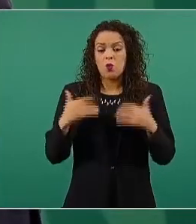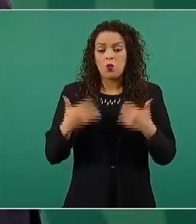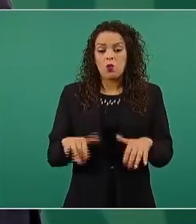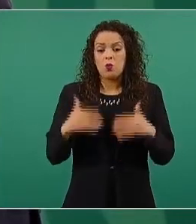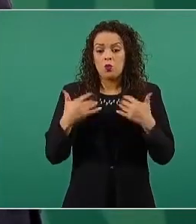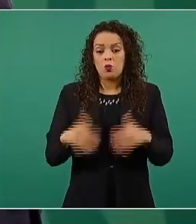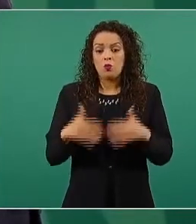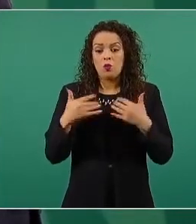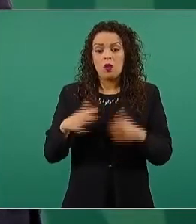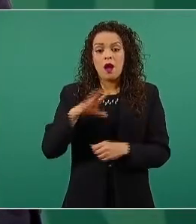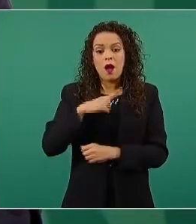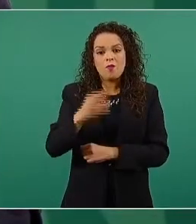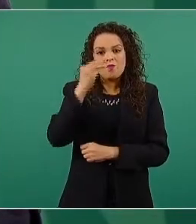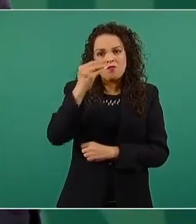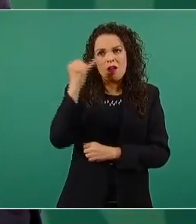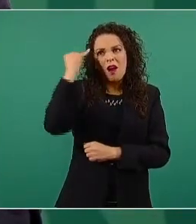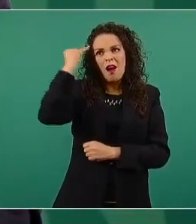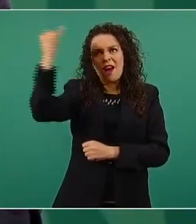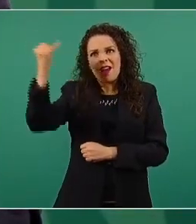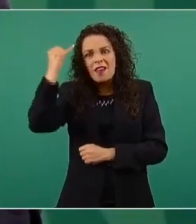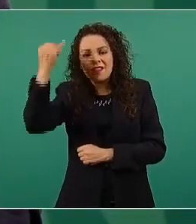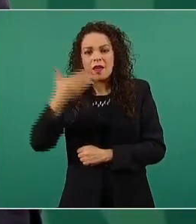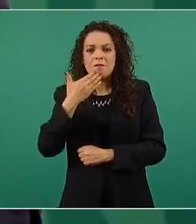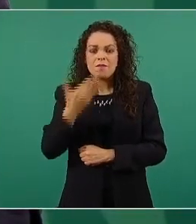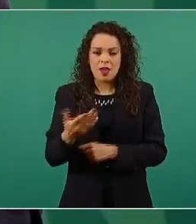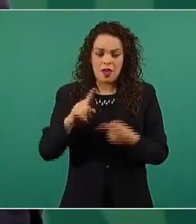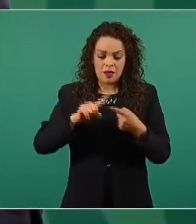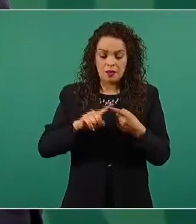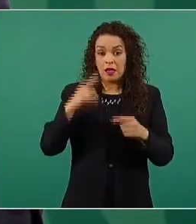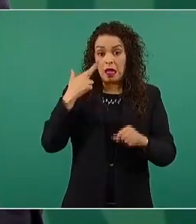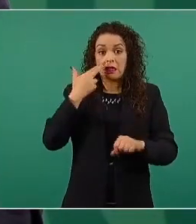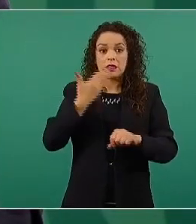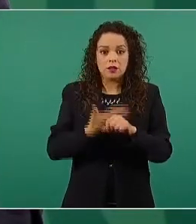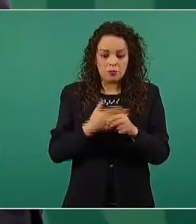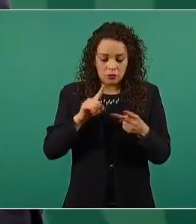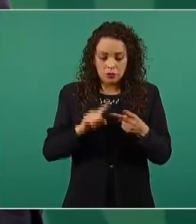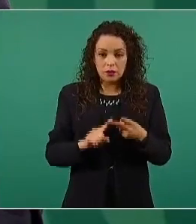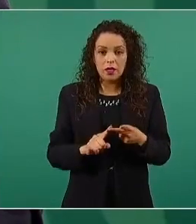muy creativo, muy responsable,